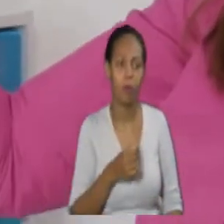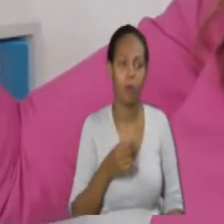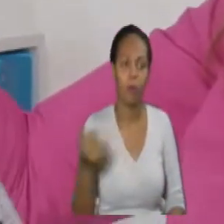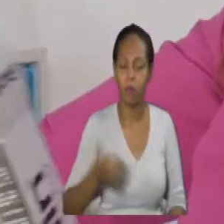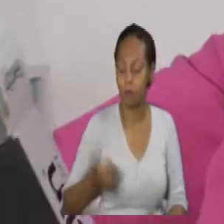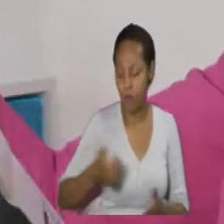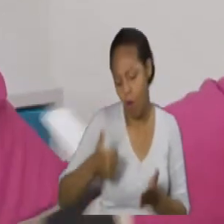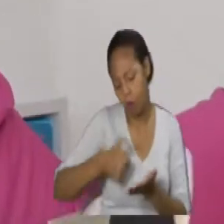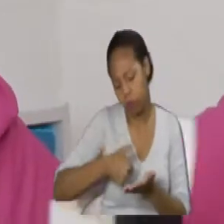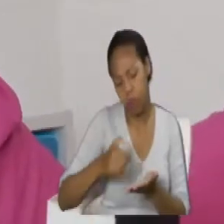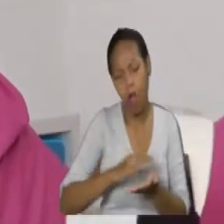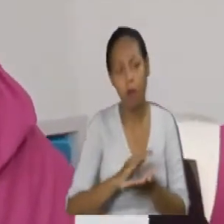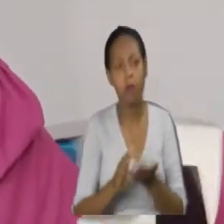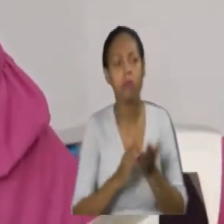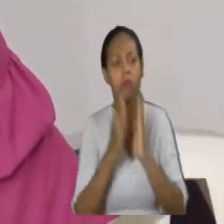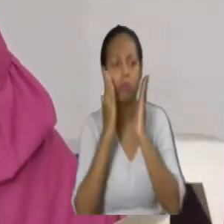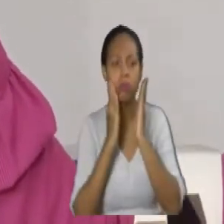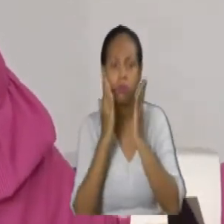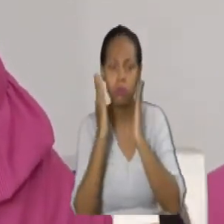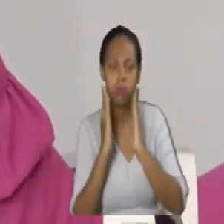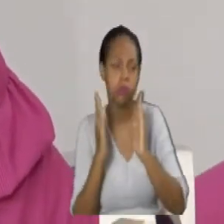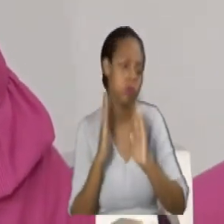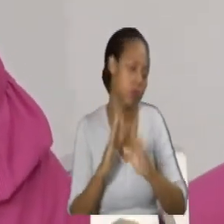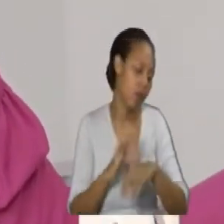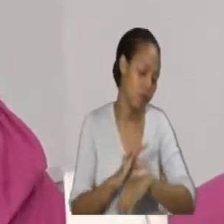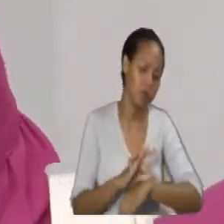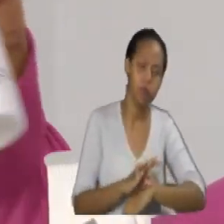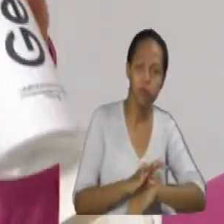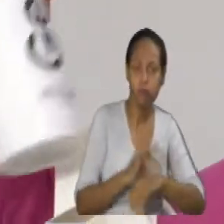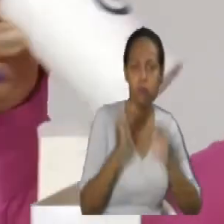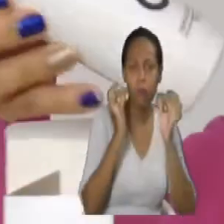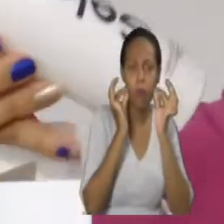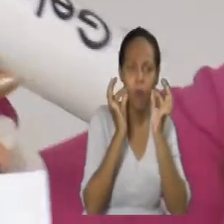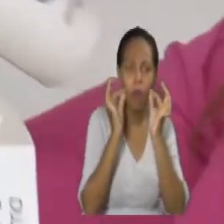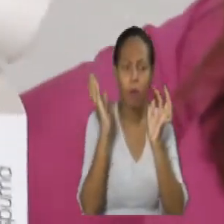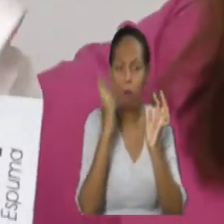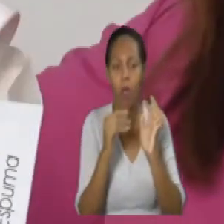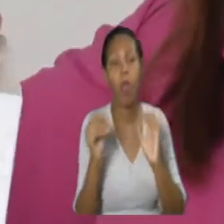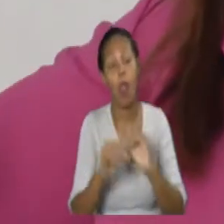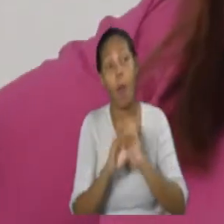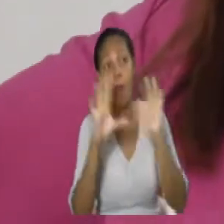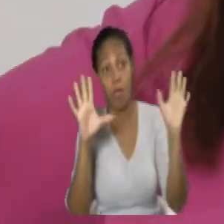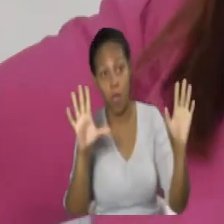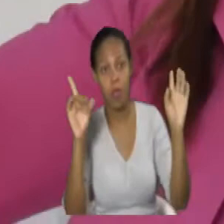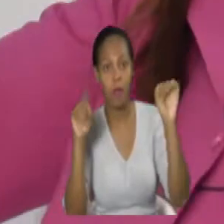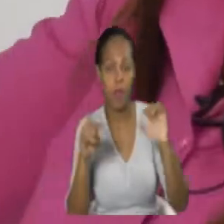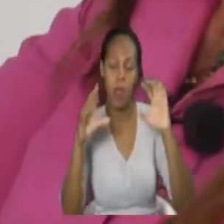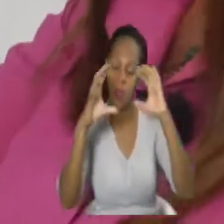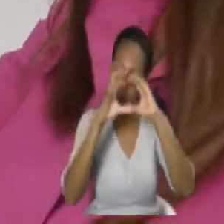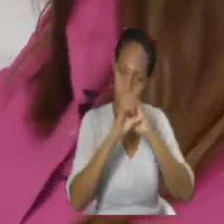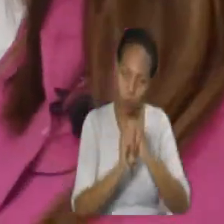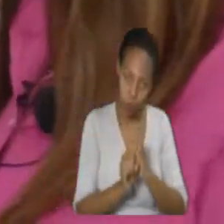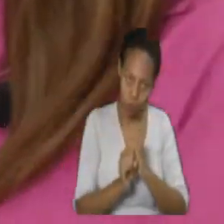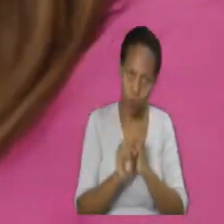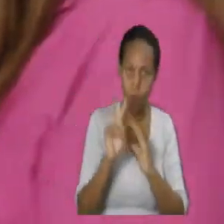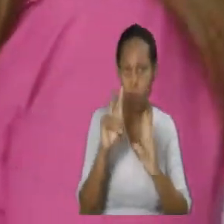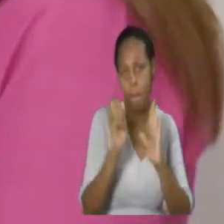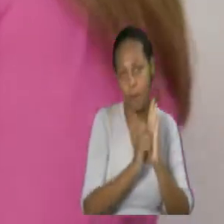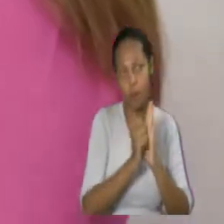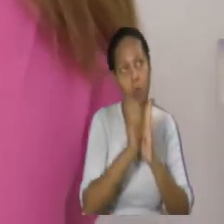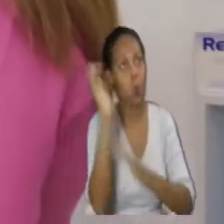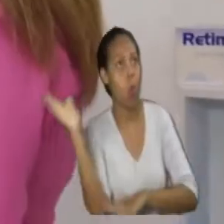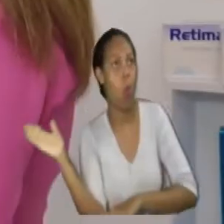espuma para baño de su piel. Mañana y noche, dos veces al día.